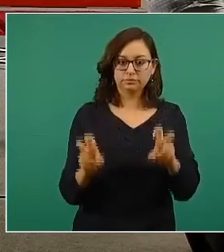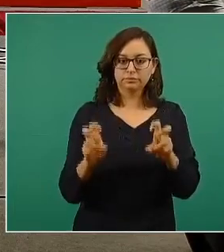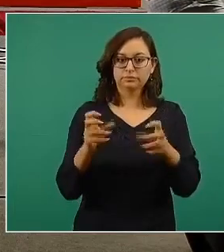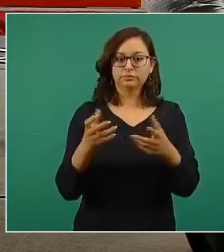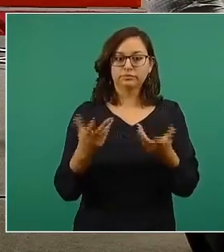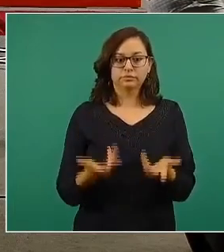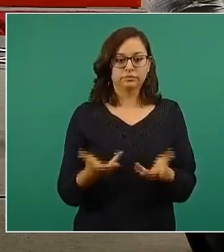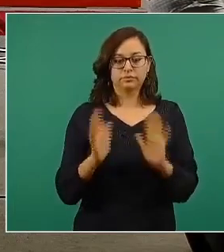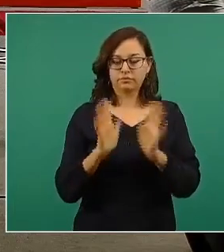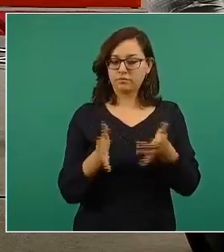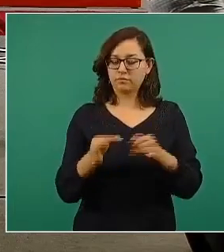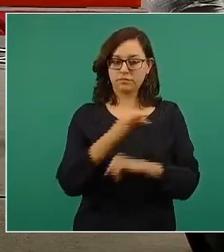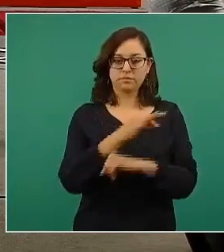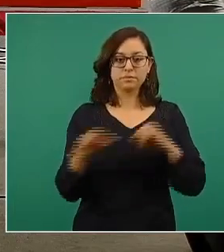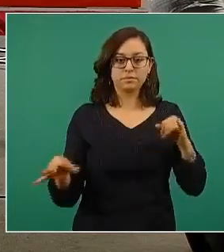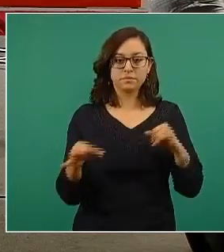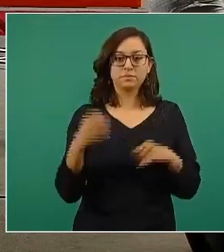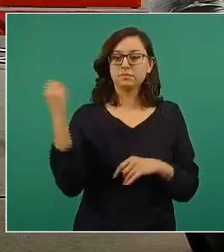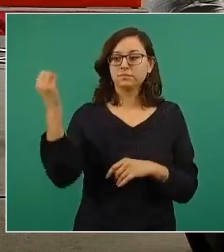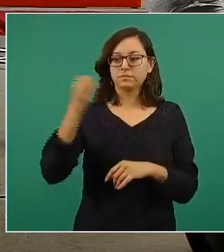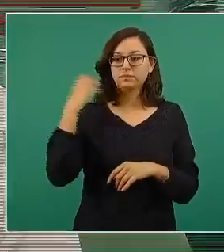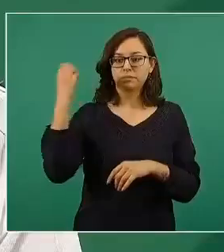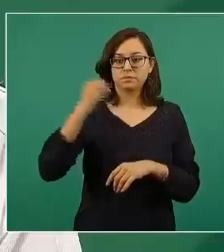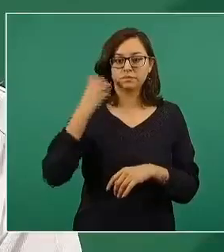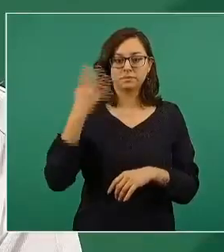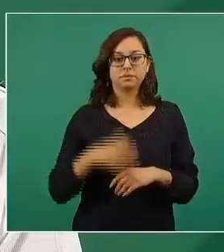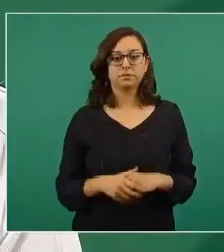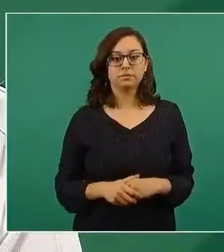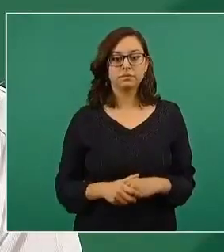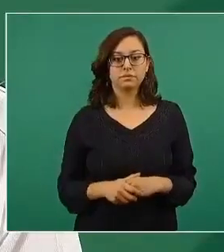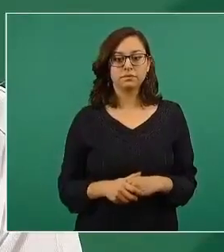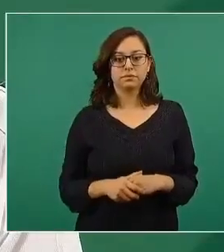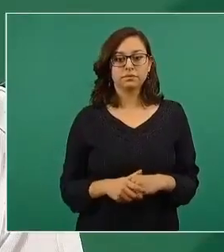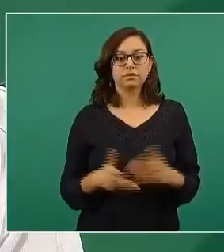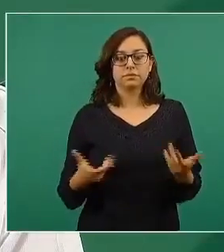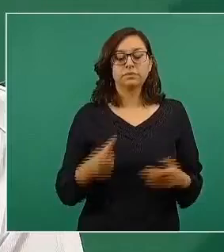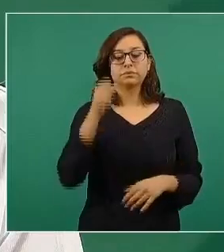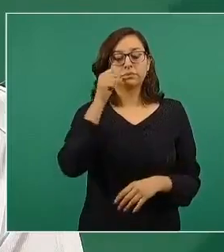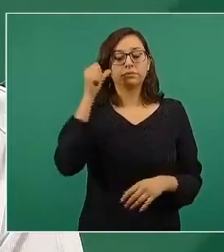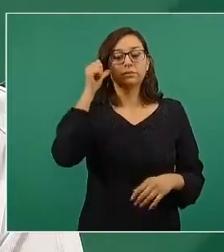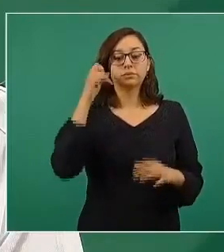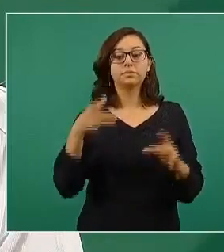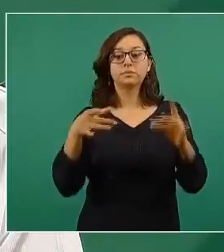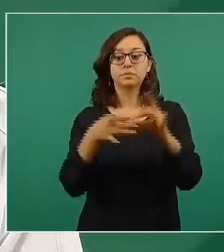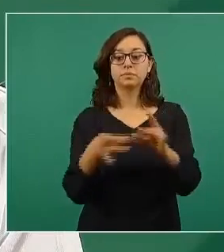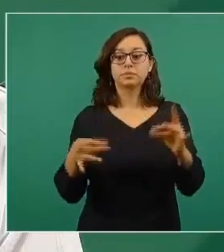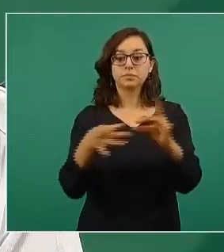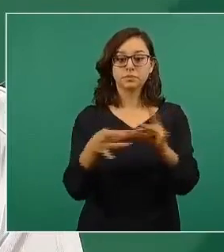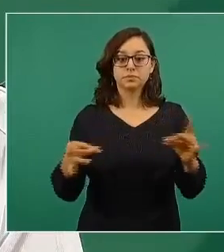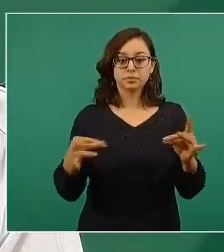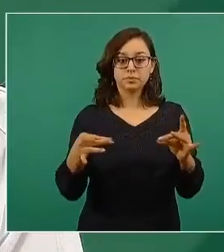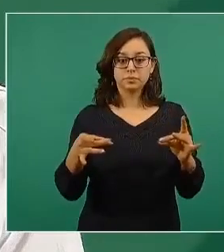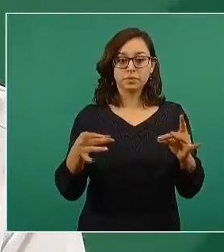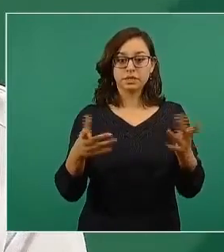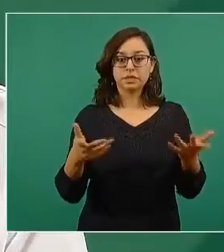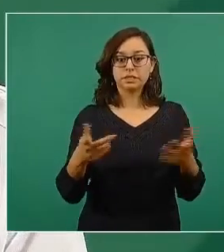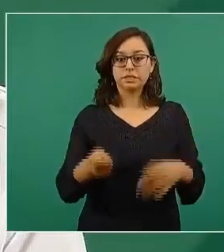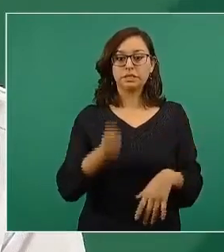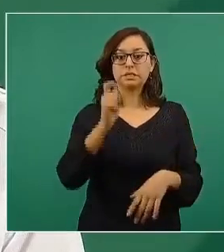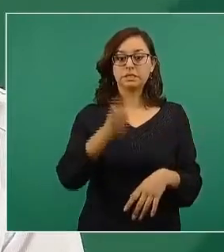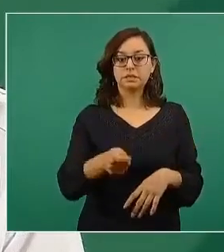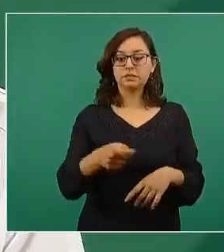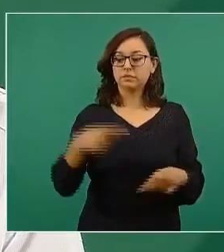de prensa. Como comentamos ayer, solo quiero retomar sobre eso, la idea de cerrar el ciclo